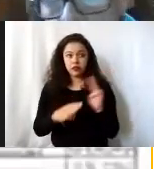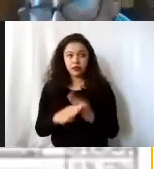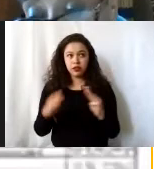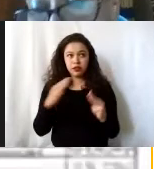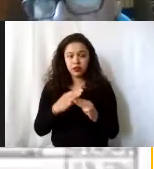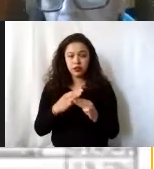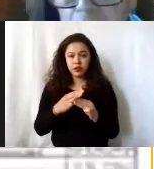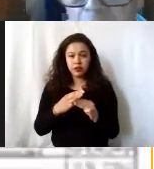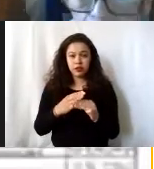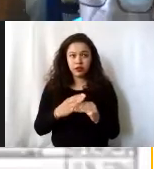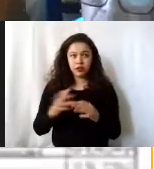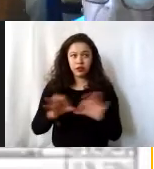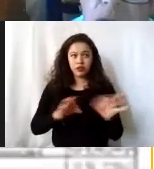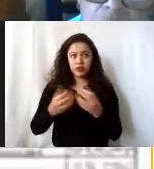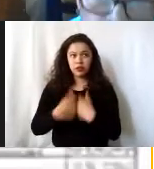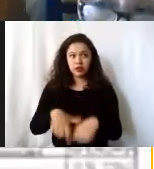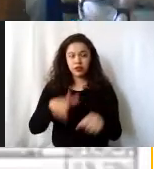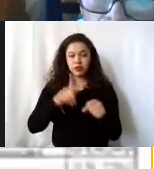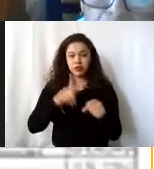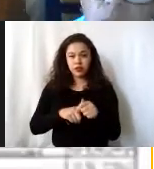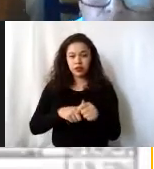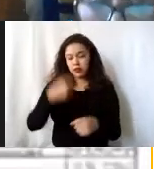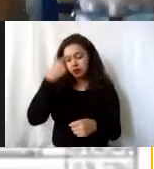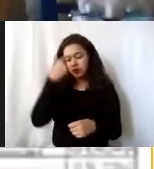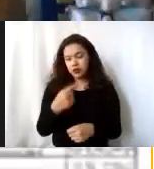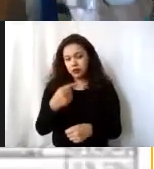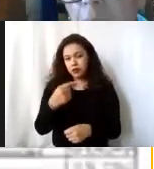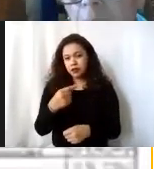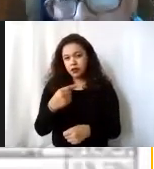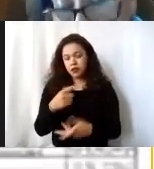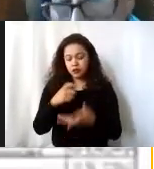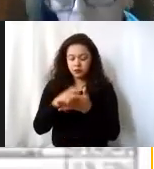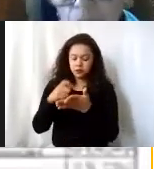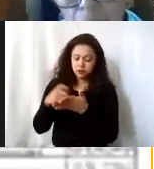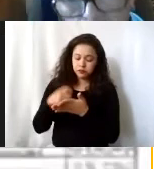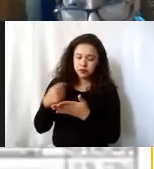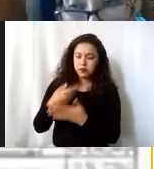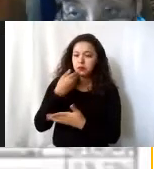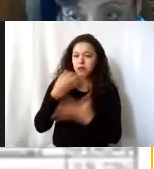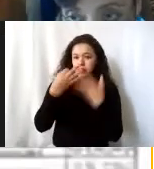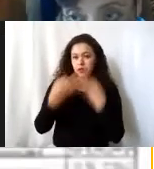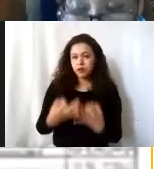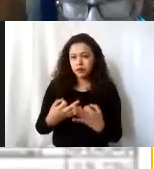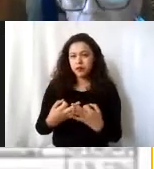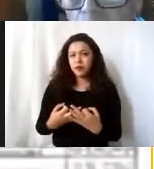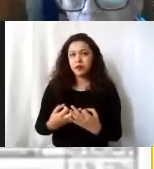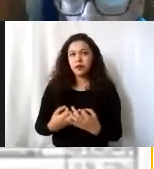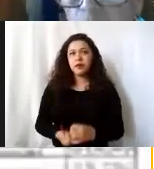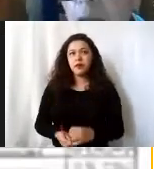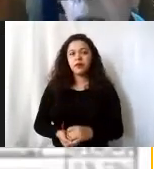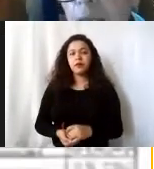trabajadora social, estar rectificando que yo haga un llenado adecuado del instrumento, que